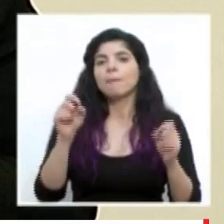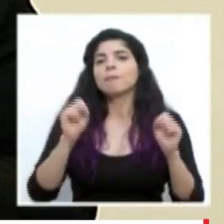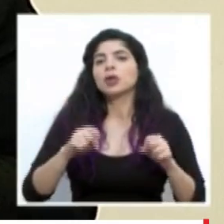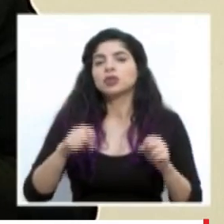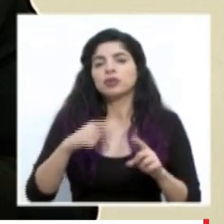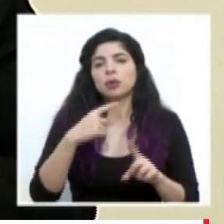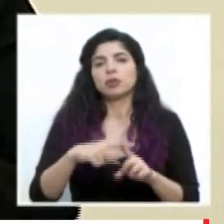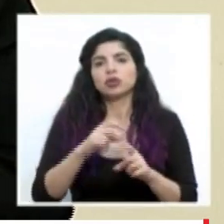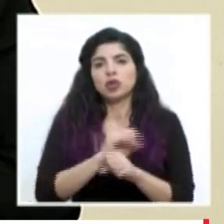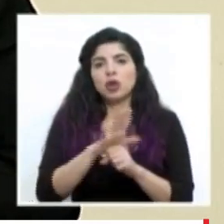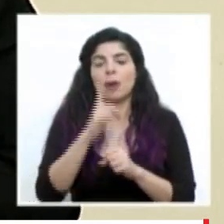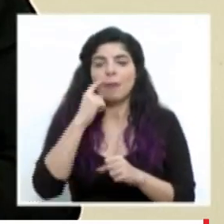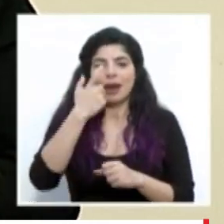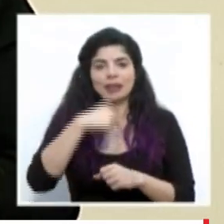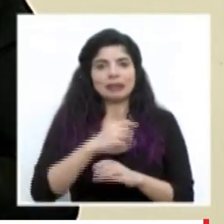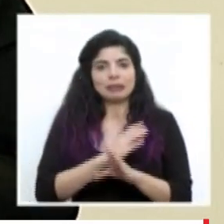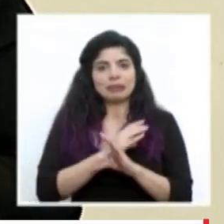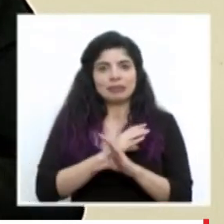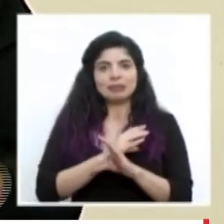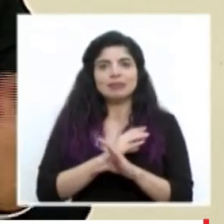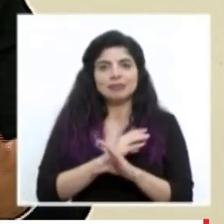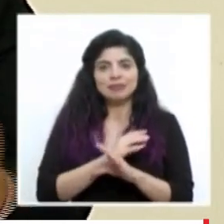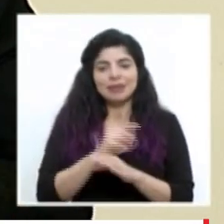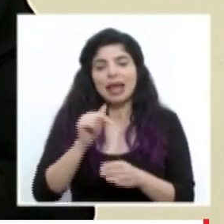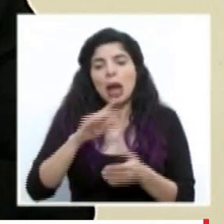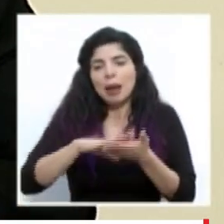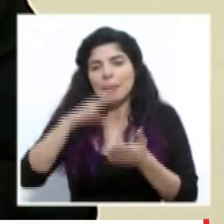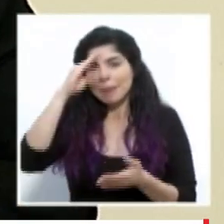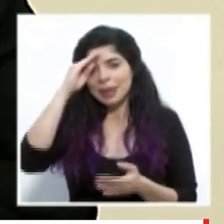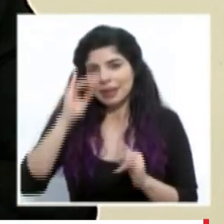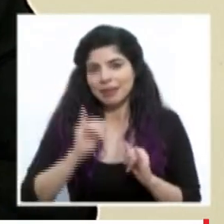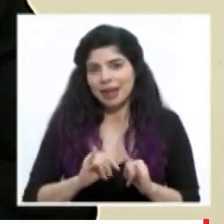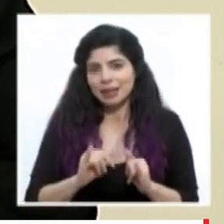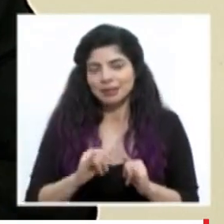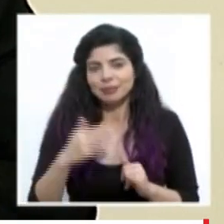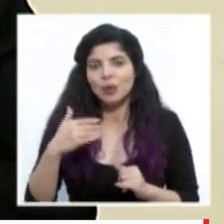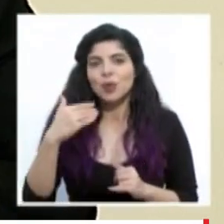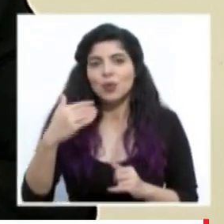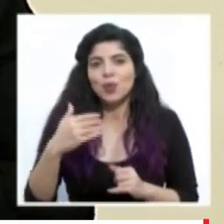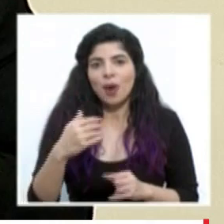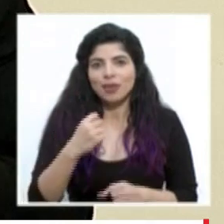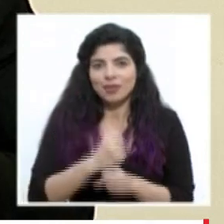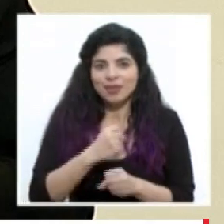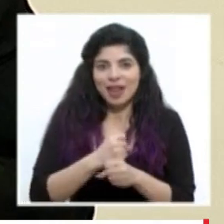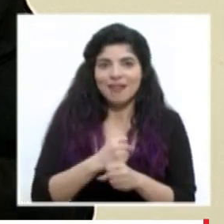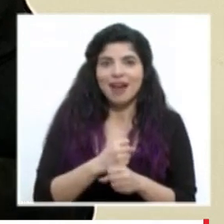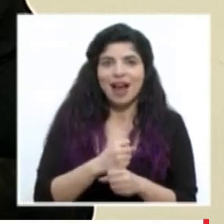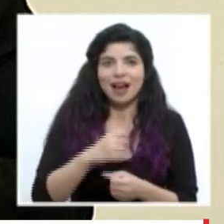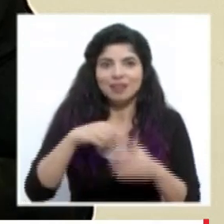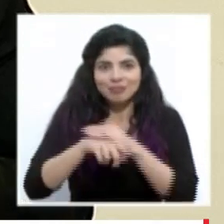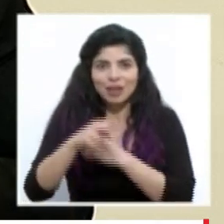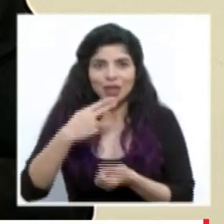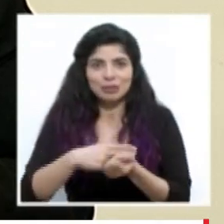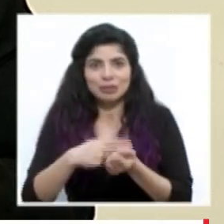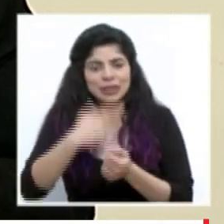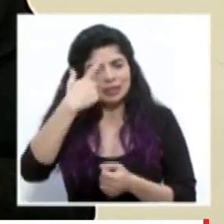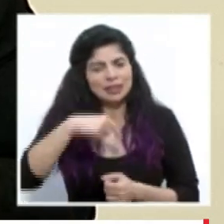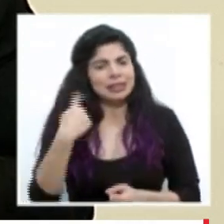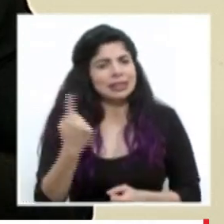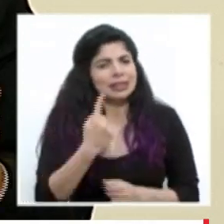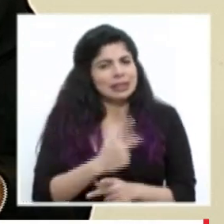ser positivo por COVID. Es parte de lo que uno aprende cuando está en la residencia, de que siempre hay que protegerse,